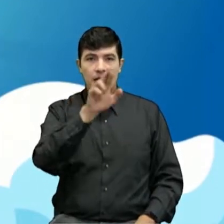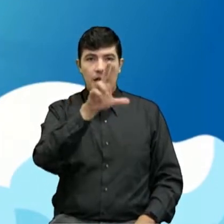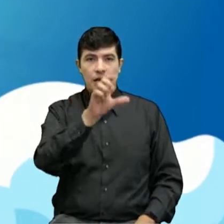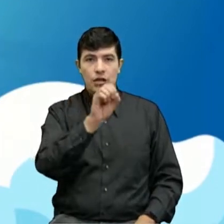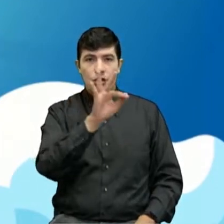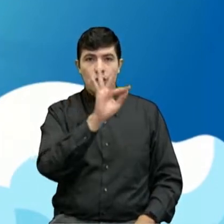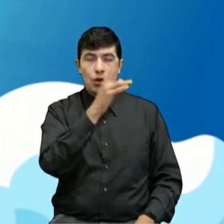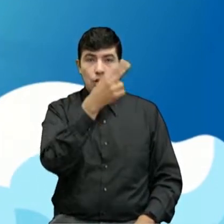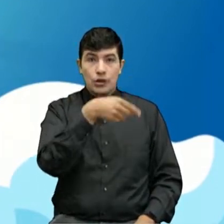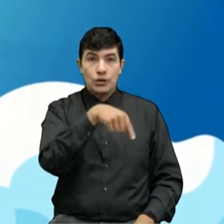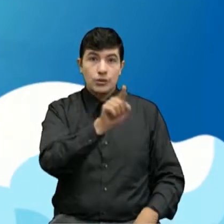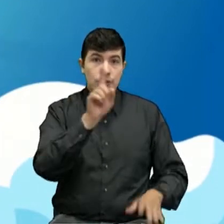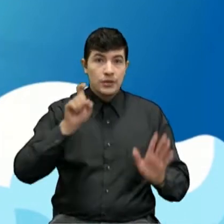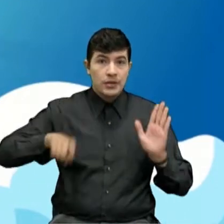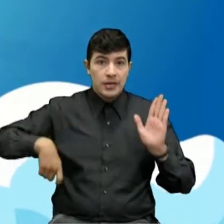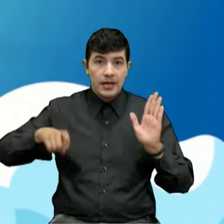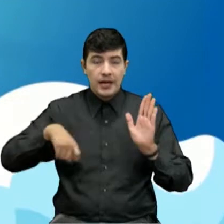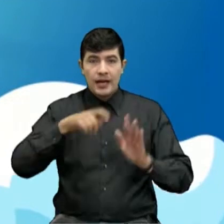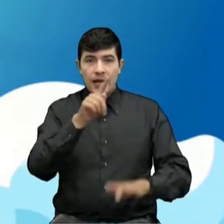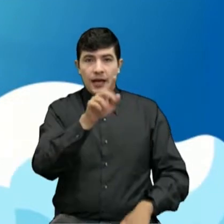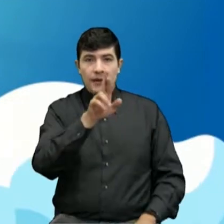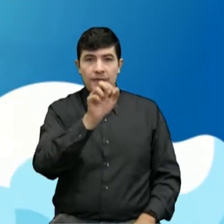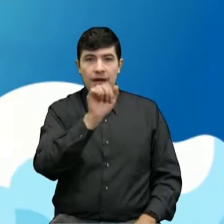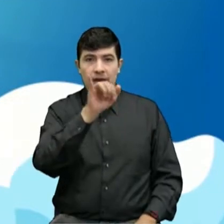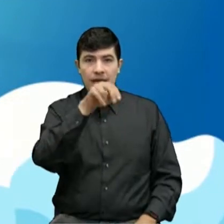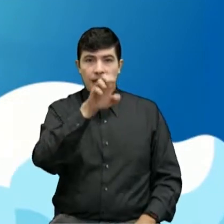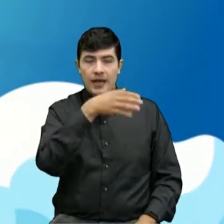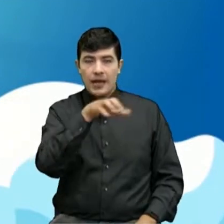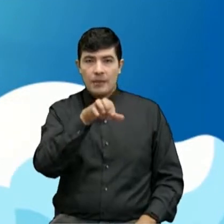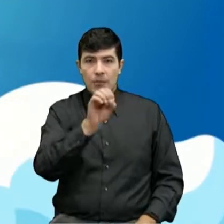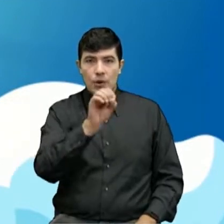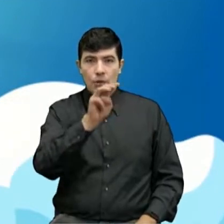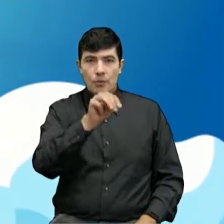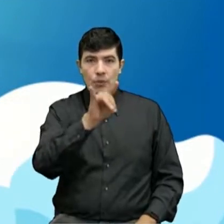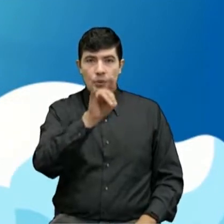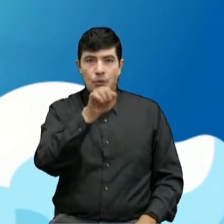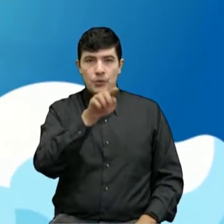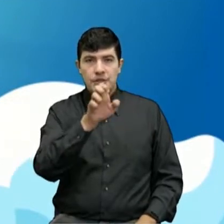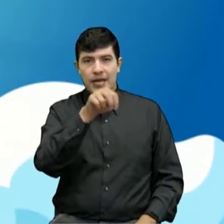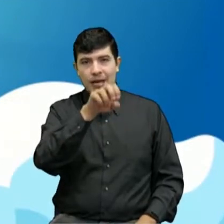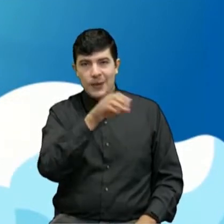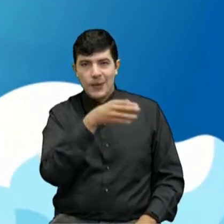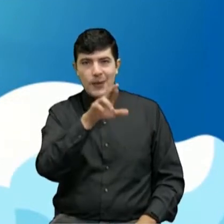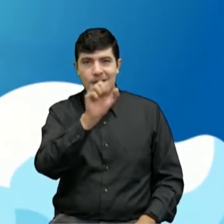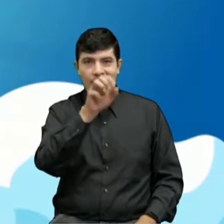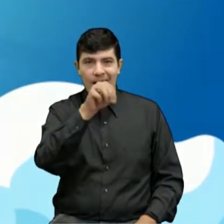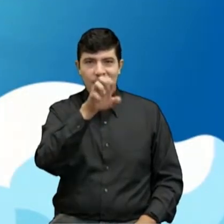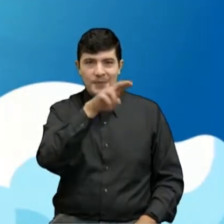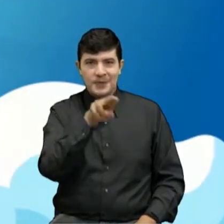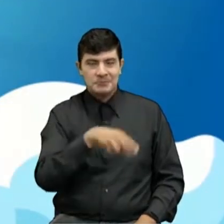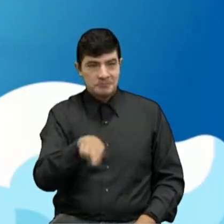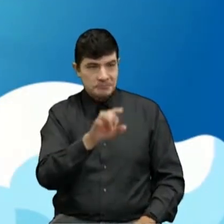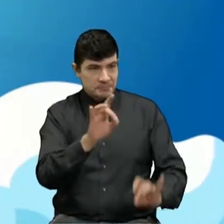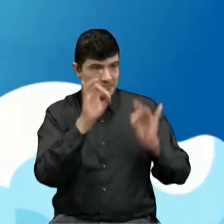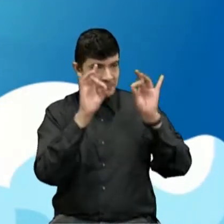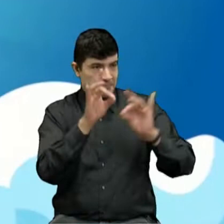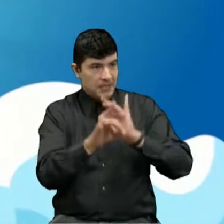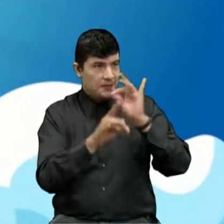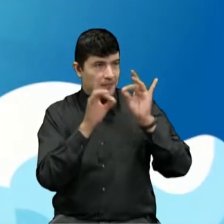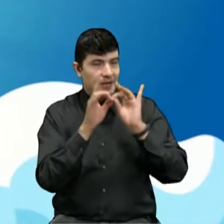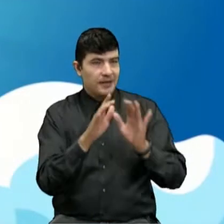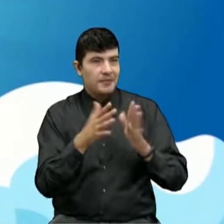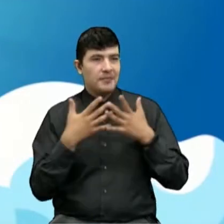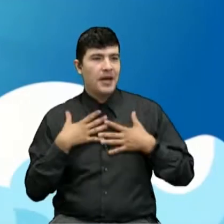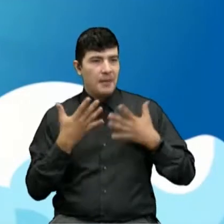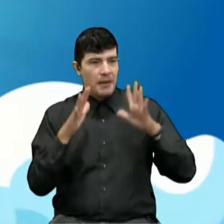la escuela Fray Nepomuceno Ramos. Excelente, un besito para ella. Felicitaciones por esa